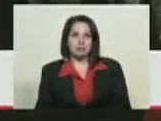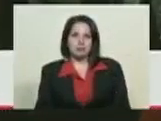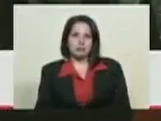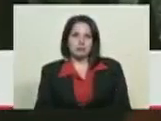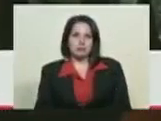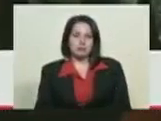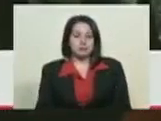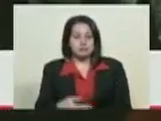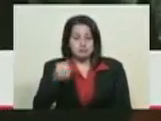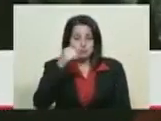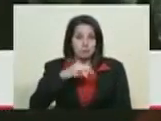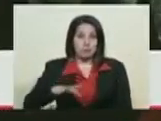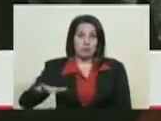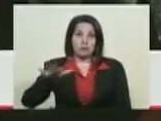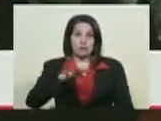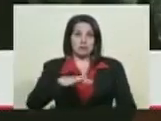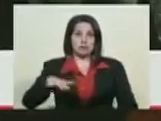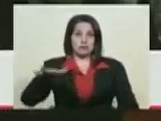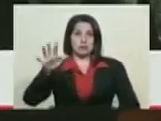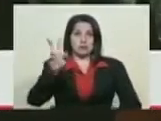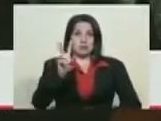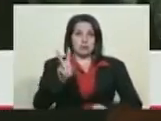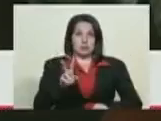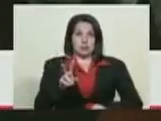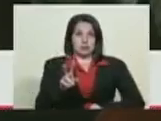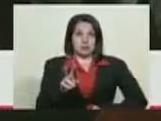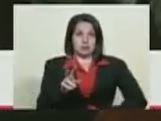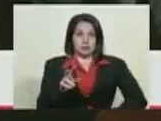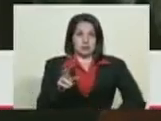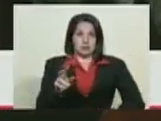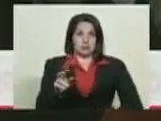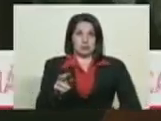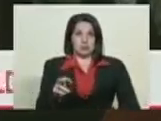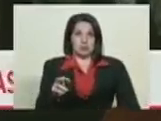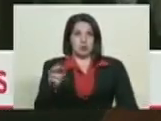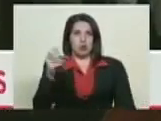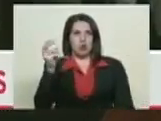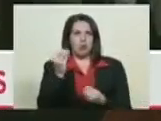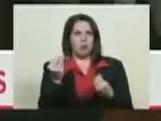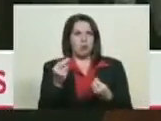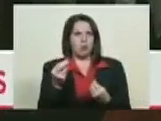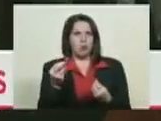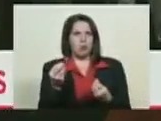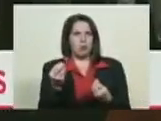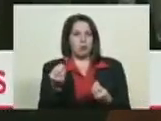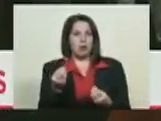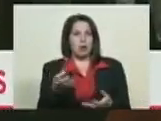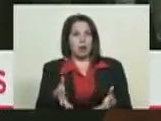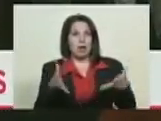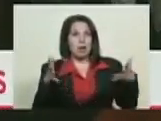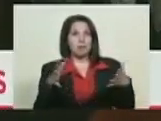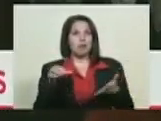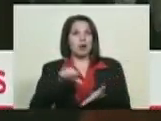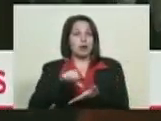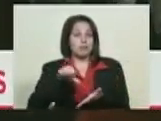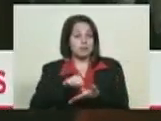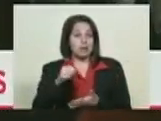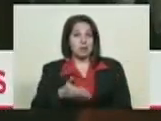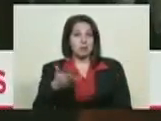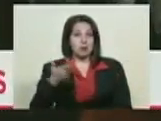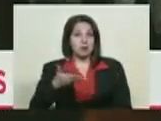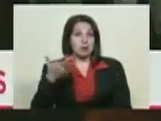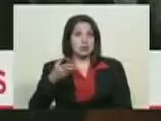Y el pueblo venezolano dio una tremenda demostración. Hemos ganado capitales tan importantes